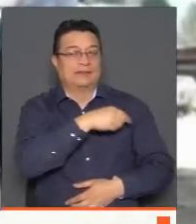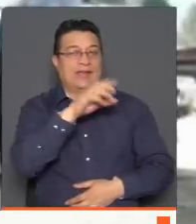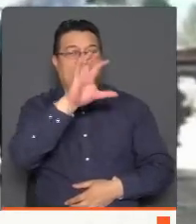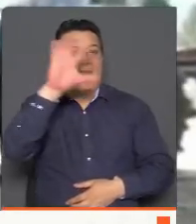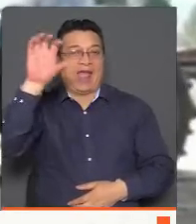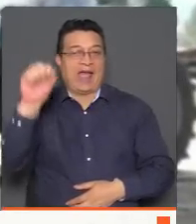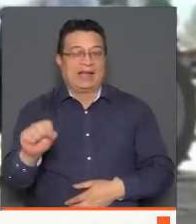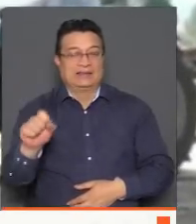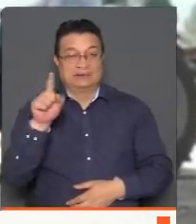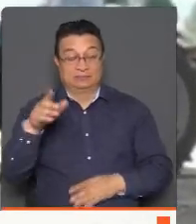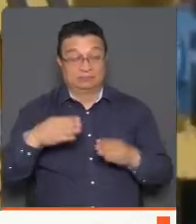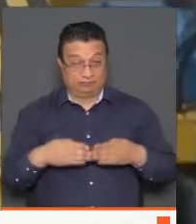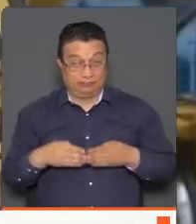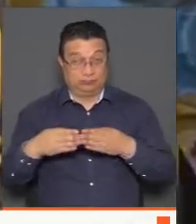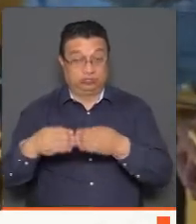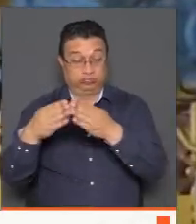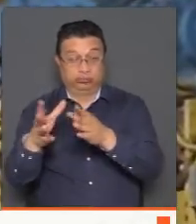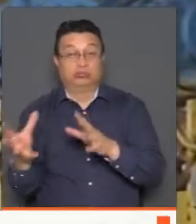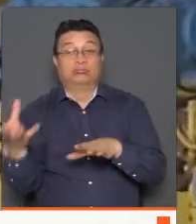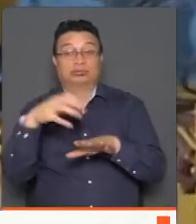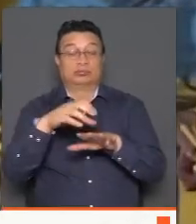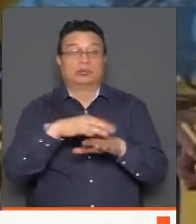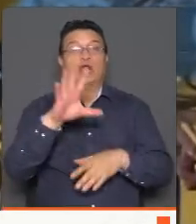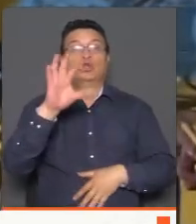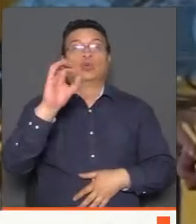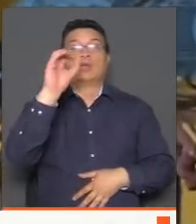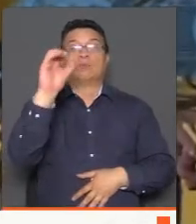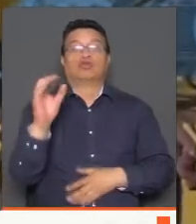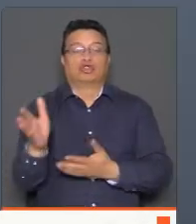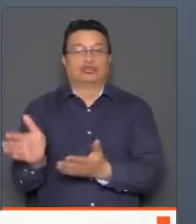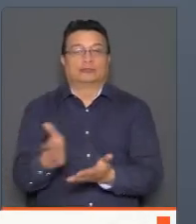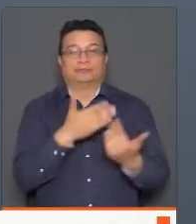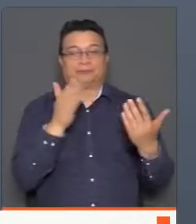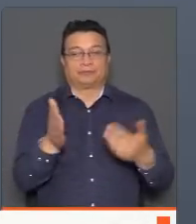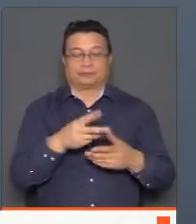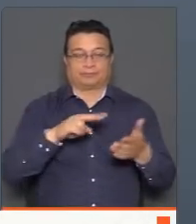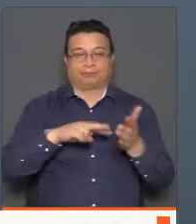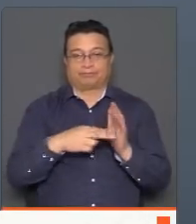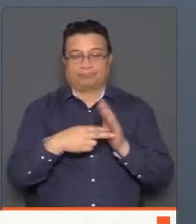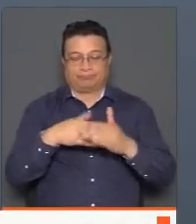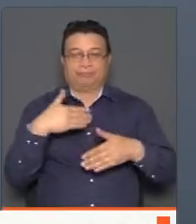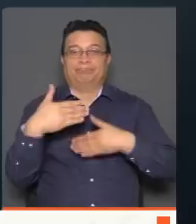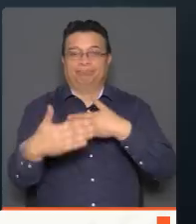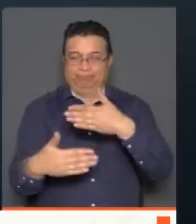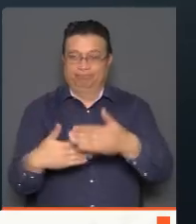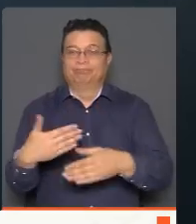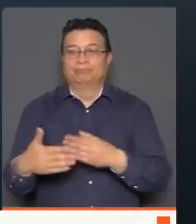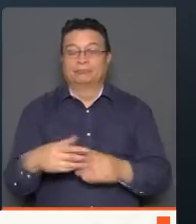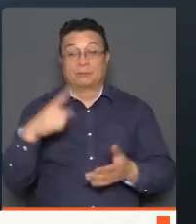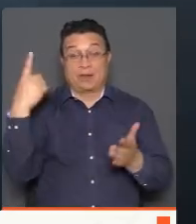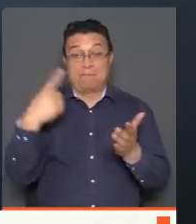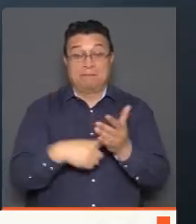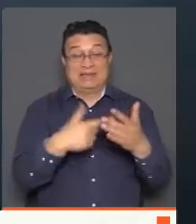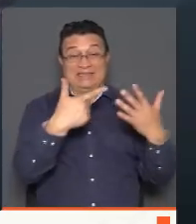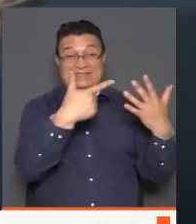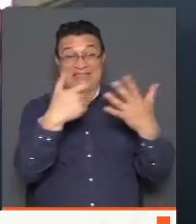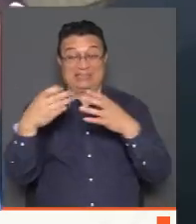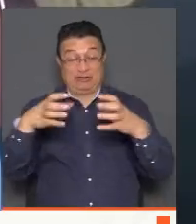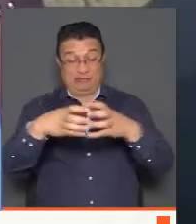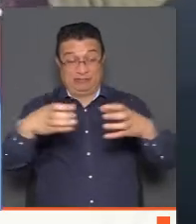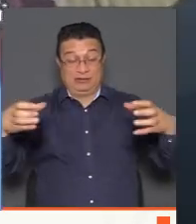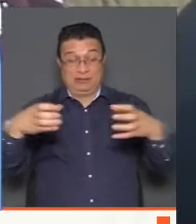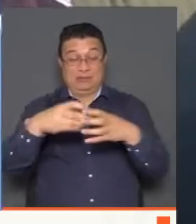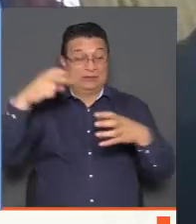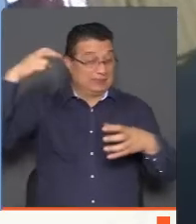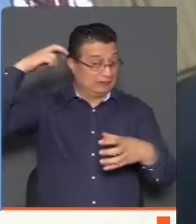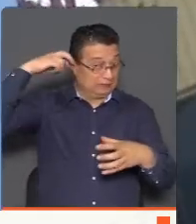gremio, los barcos han llevado menos de la mitad de la producción, lo que pone en riesgo los procesos. Quedaron 1.700 contenedores de cerezas